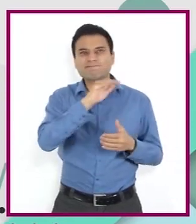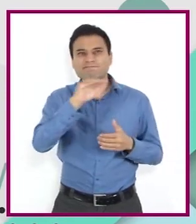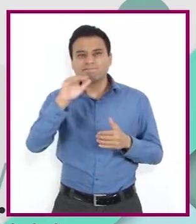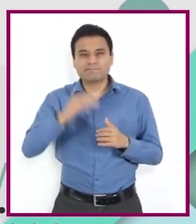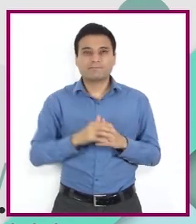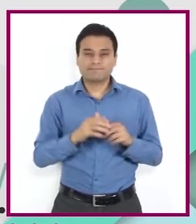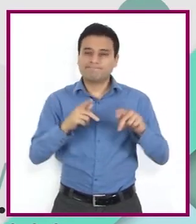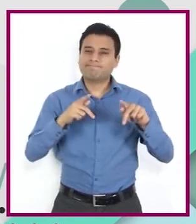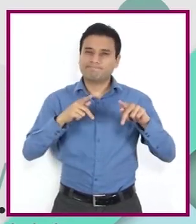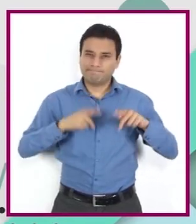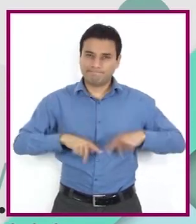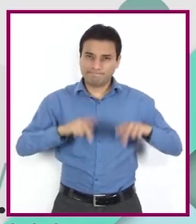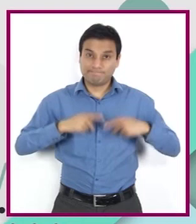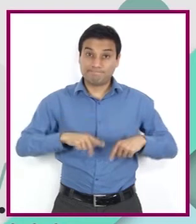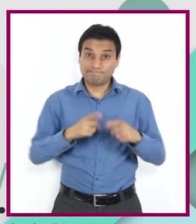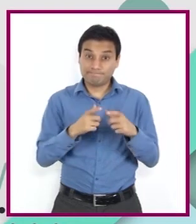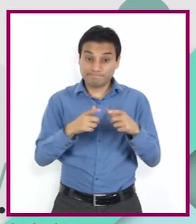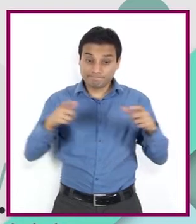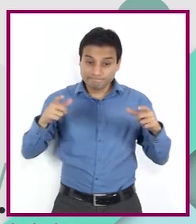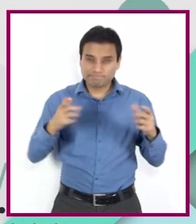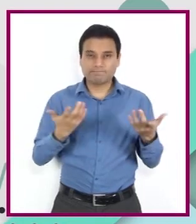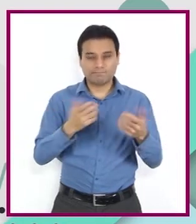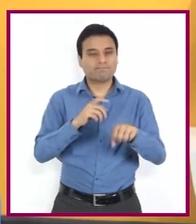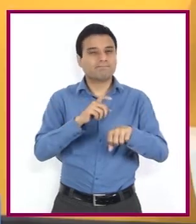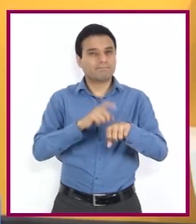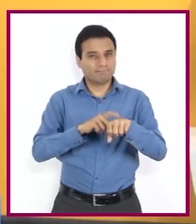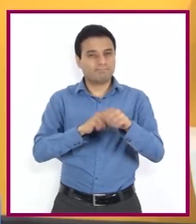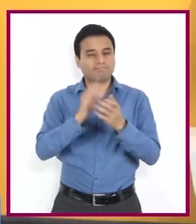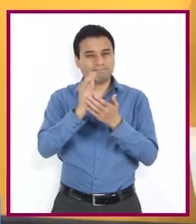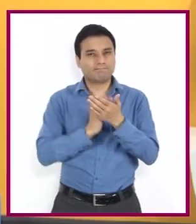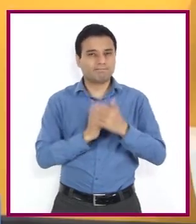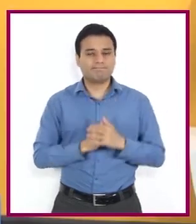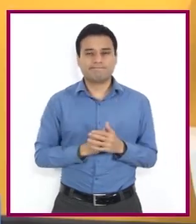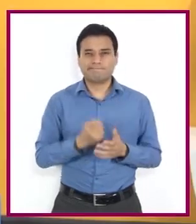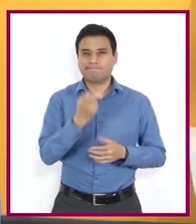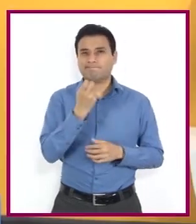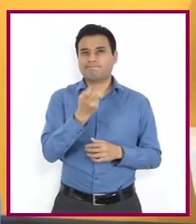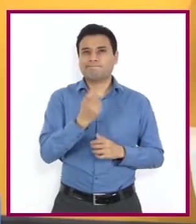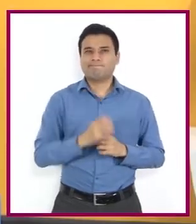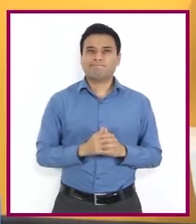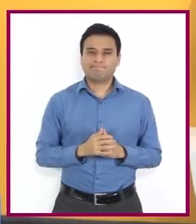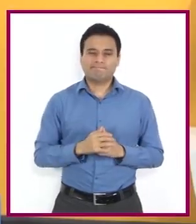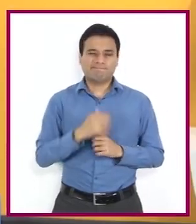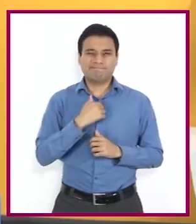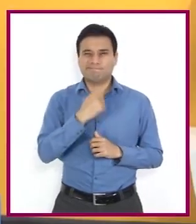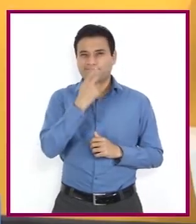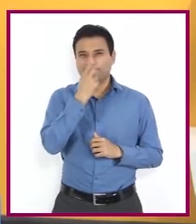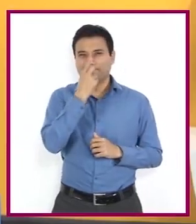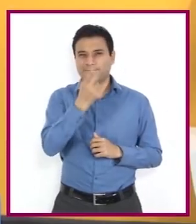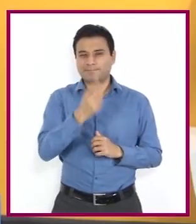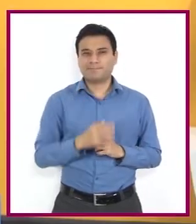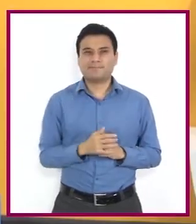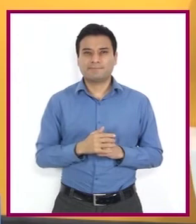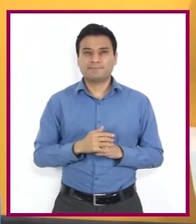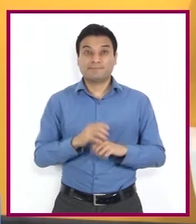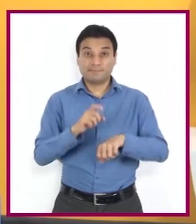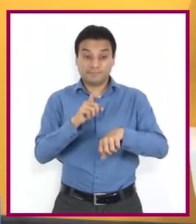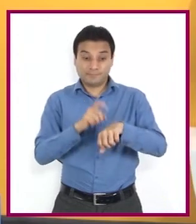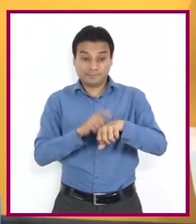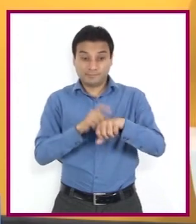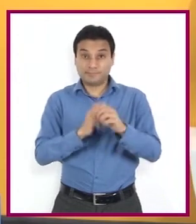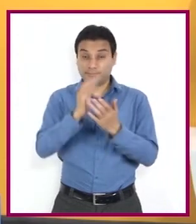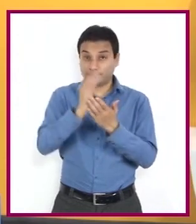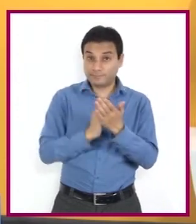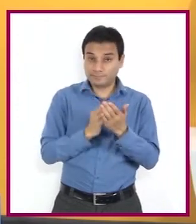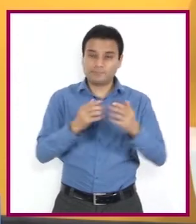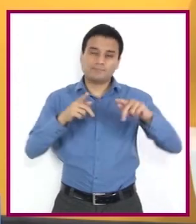aumenta para poder pintar el muro en menos tiempo. Efectivamente, como lo predijimos, al disminuir el tiempo